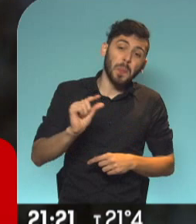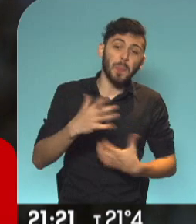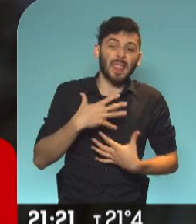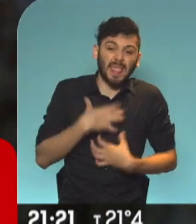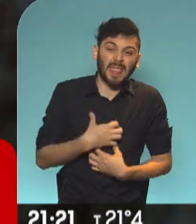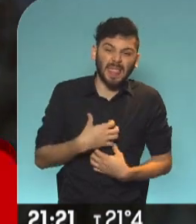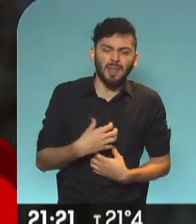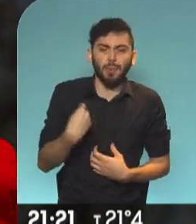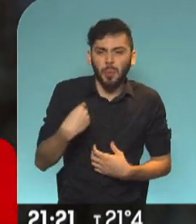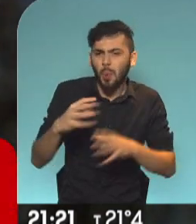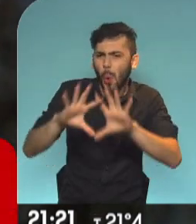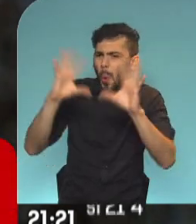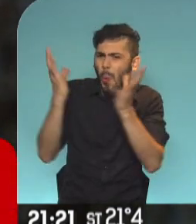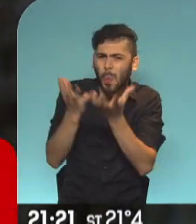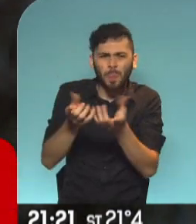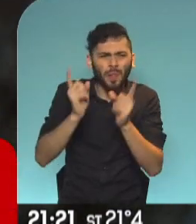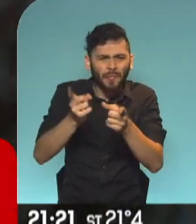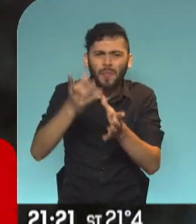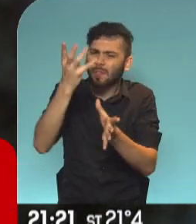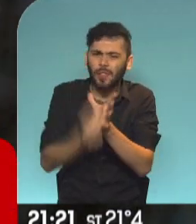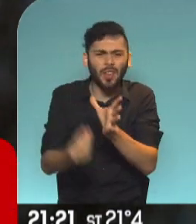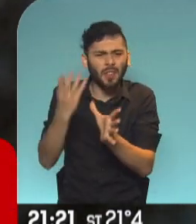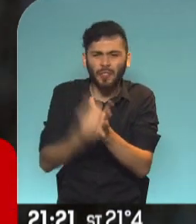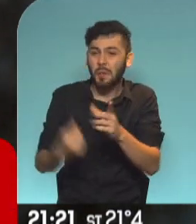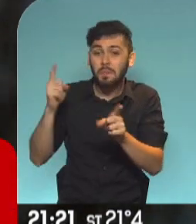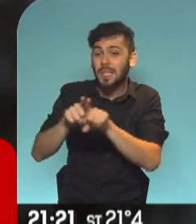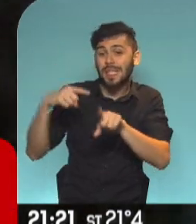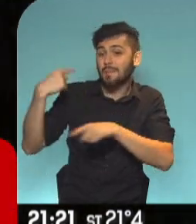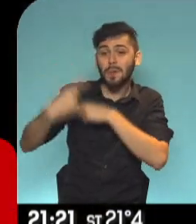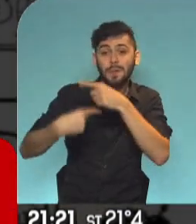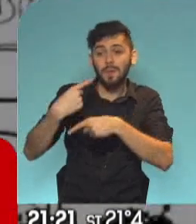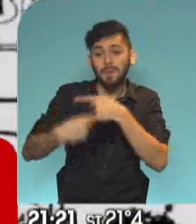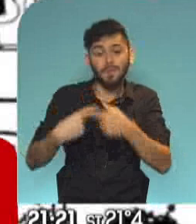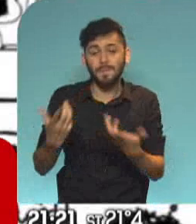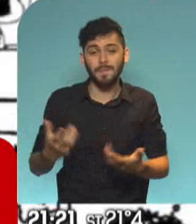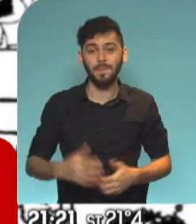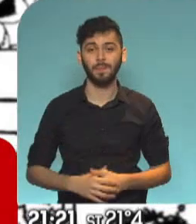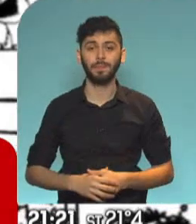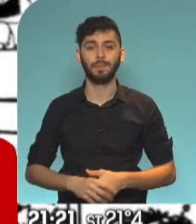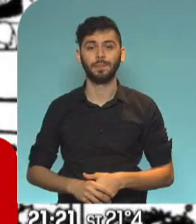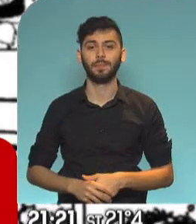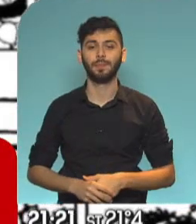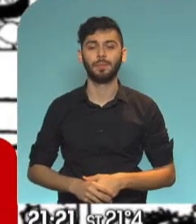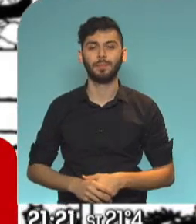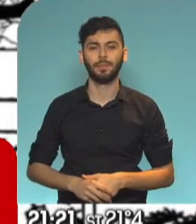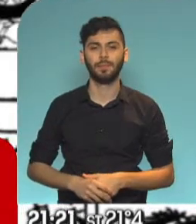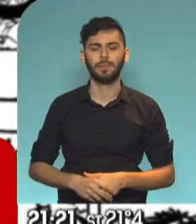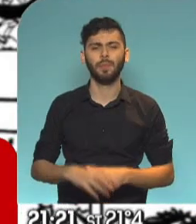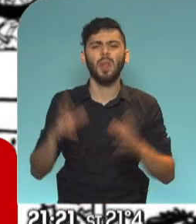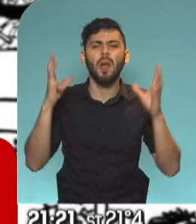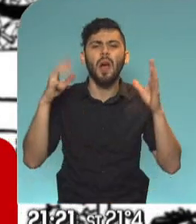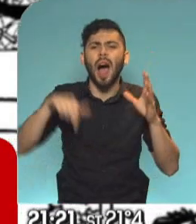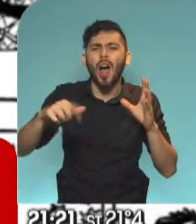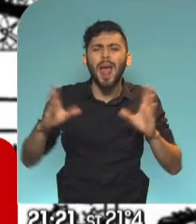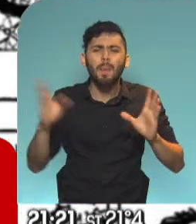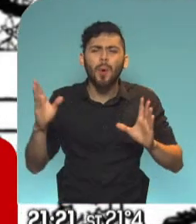ver que la humanidad sigue cometiendo tantos errores como siempre, como a través de toda su historia. ¿Qué diría Mafalda en este